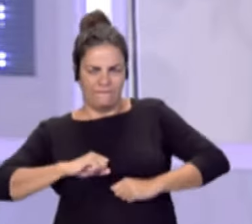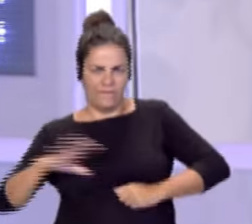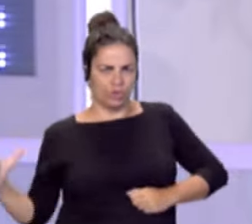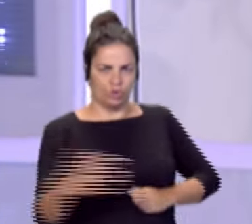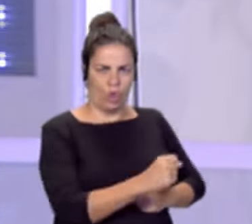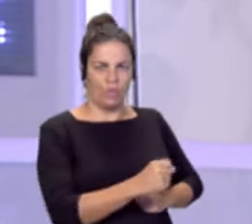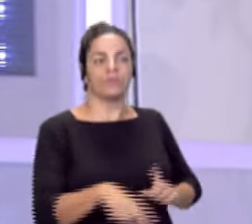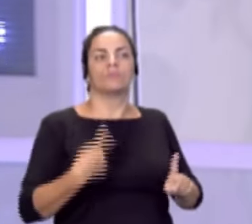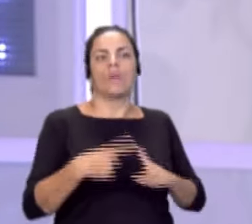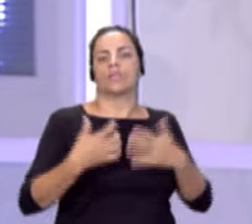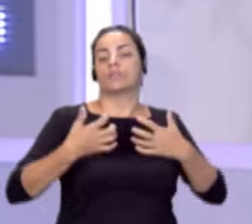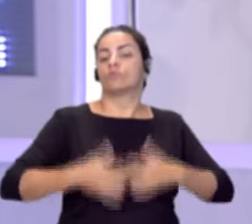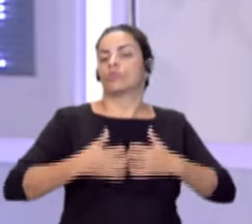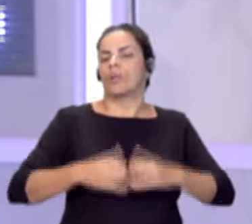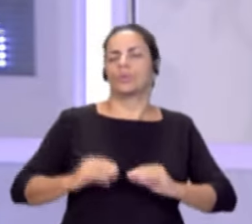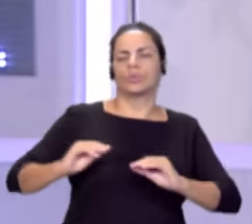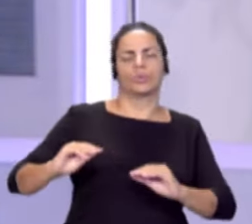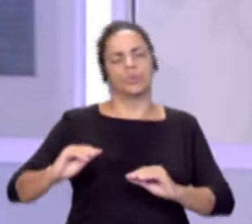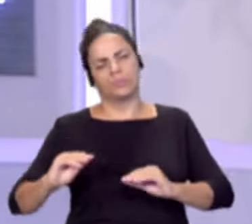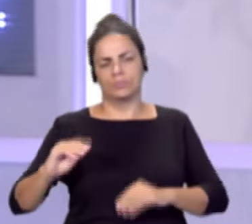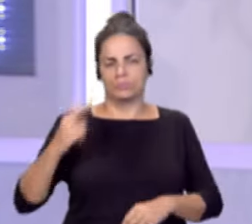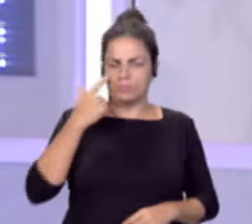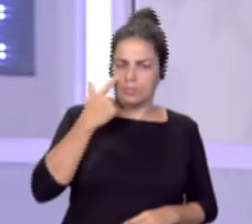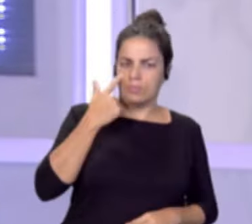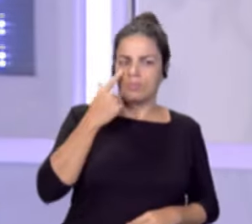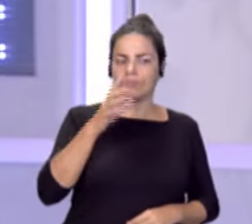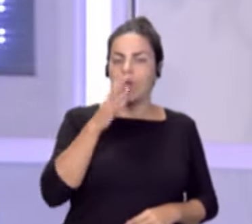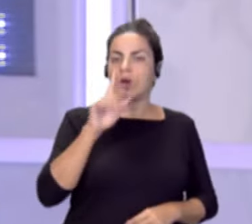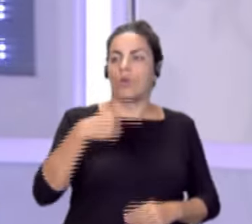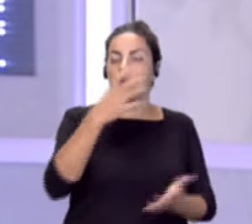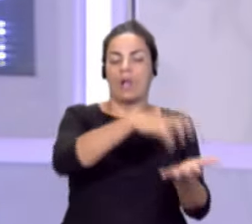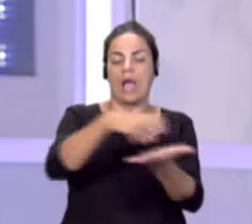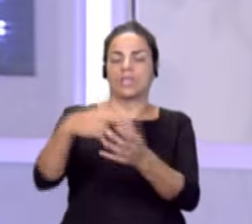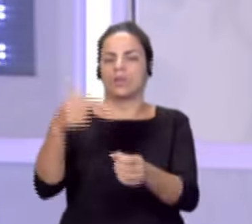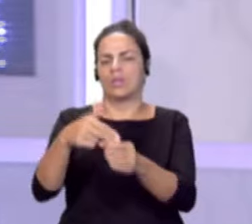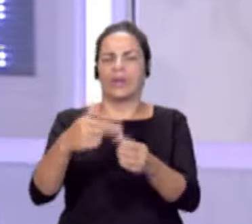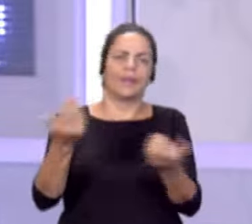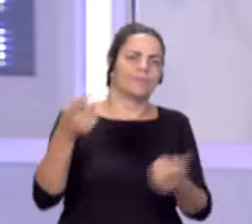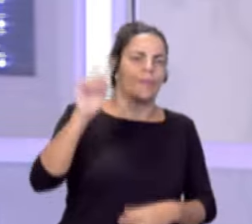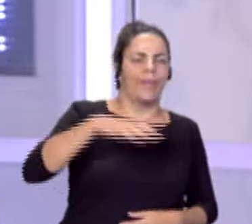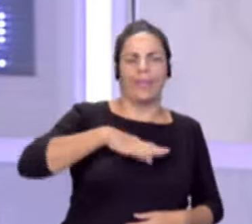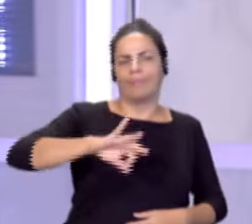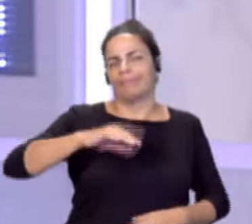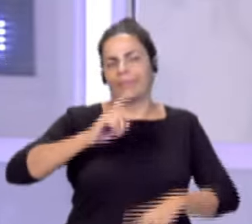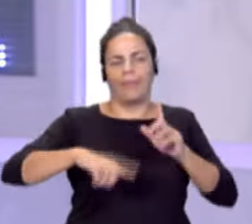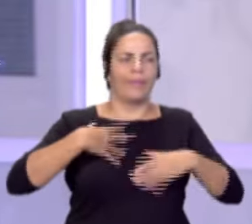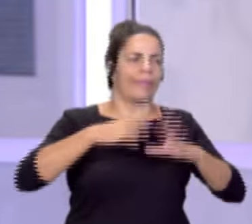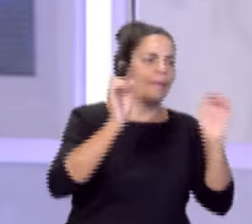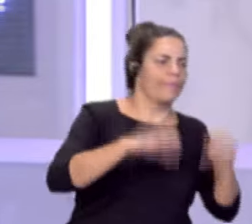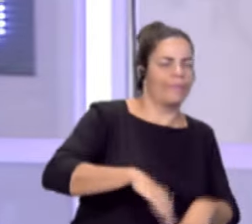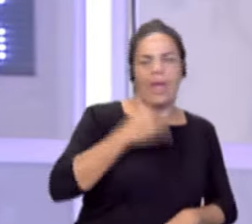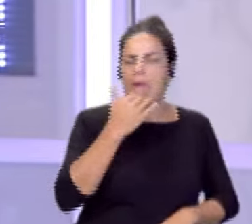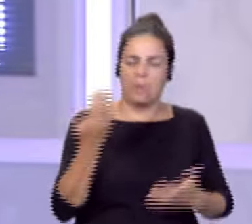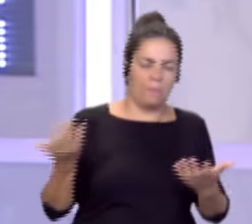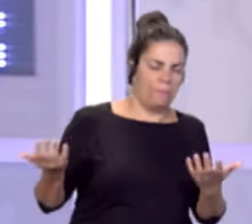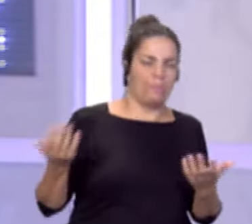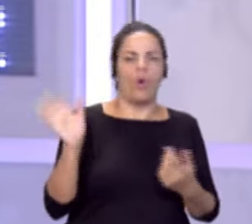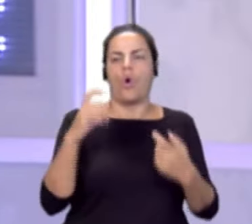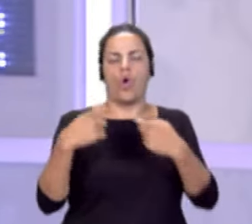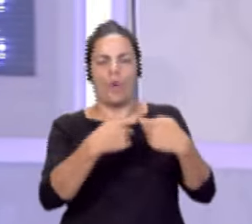que evidentemente habría que verlo, ¿no? Como porque luego las gasolineras pueden estar concesionadas, etcétera. Nos encontramos que también alguna puede ser el caso de